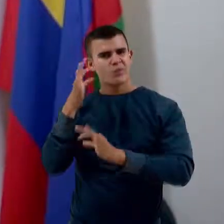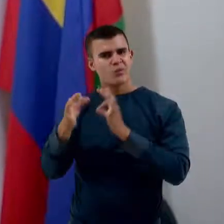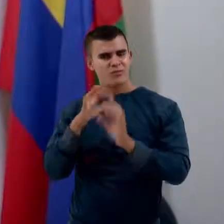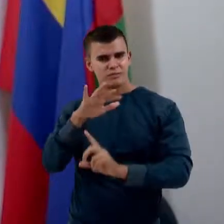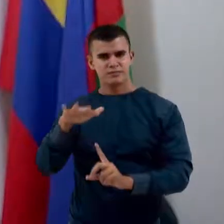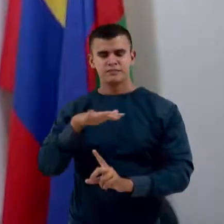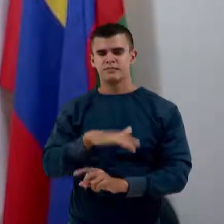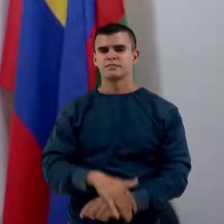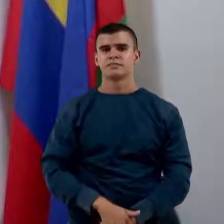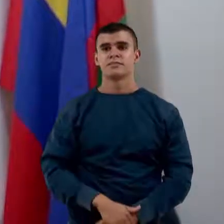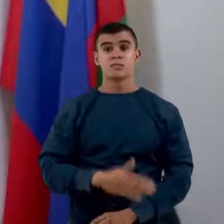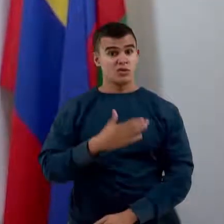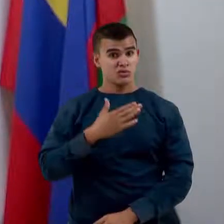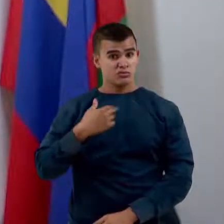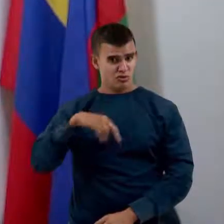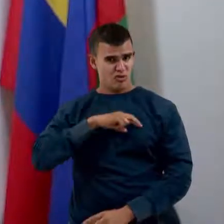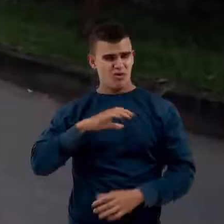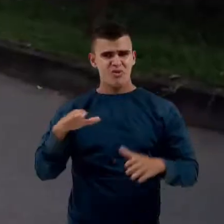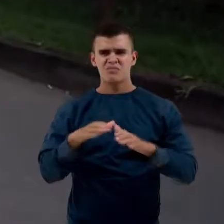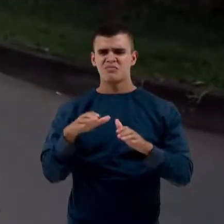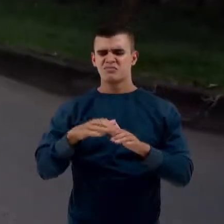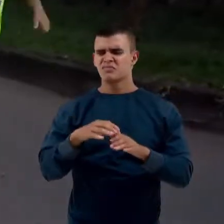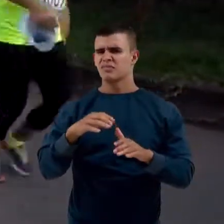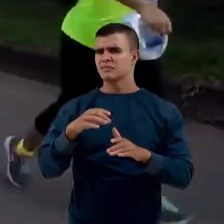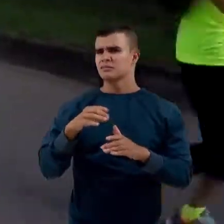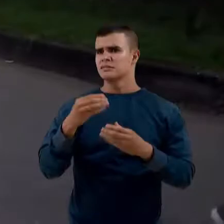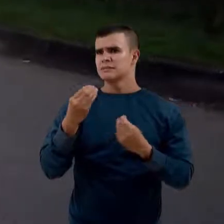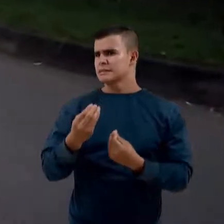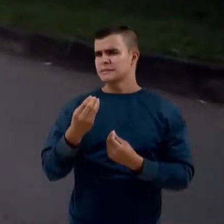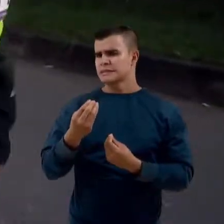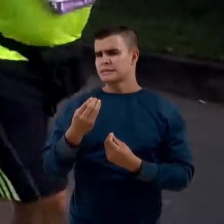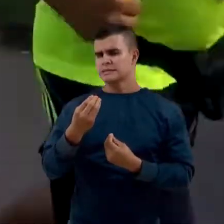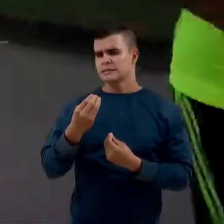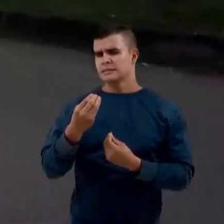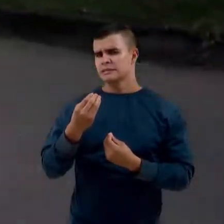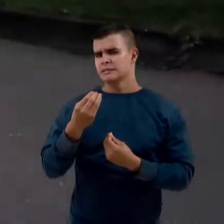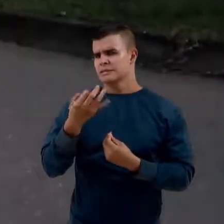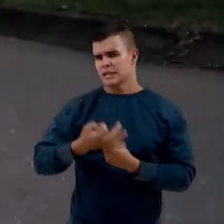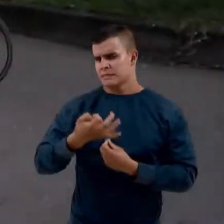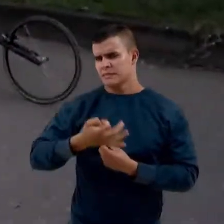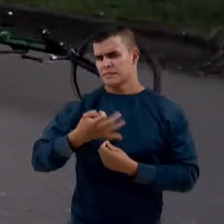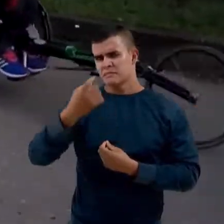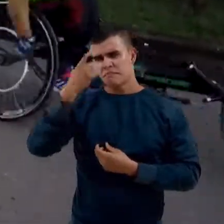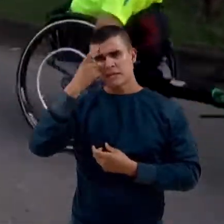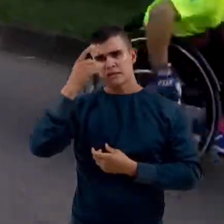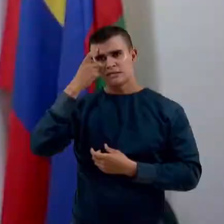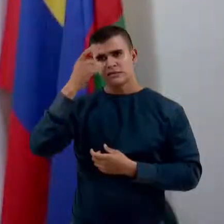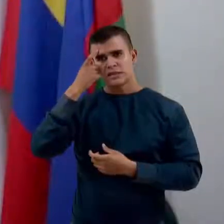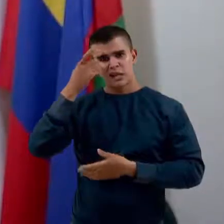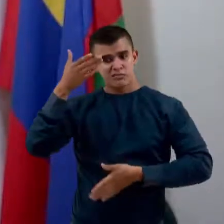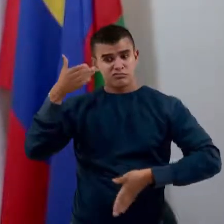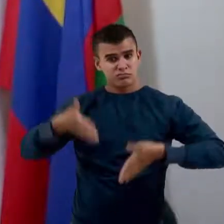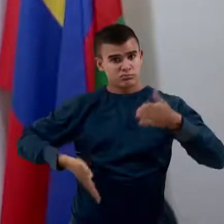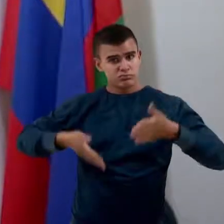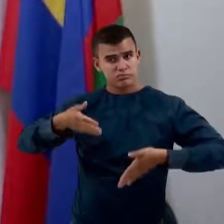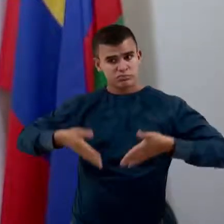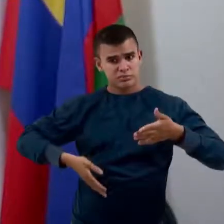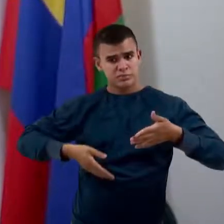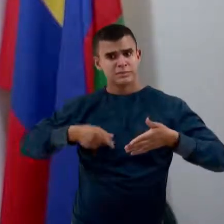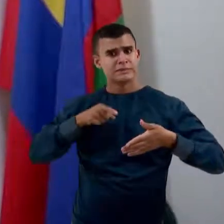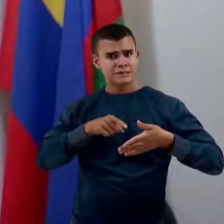se ha caracterizado por tener siempre dentro de su esquema deportivo de inclusión y de desarrollo de carreras